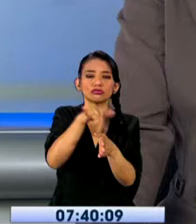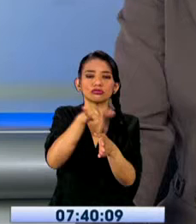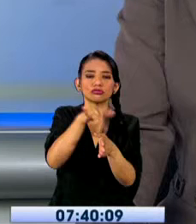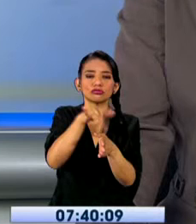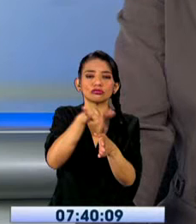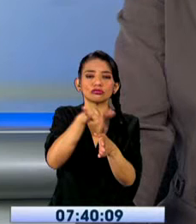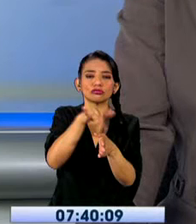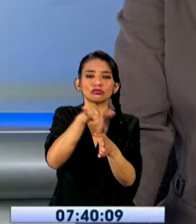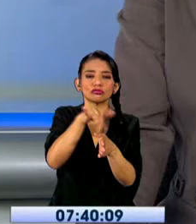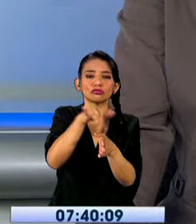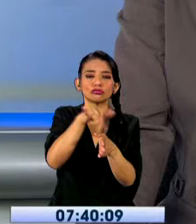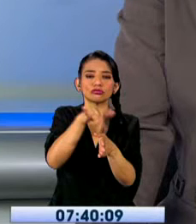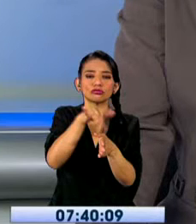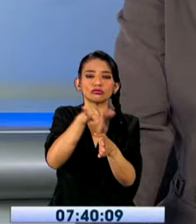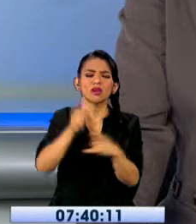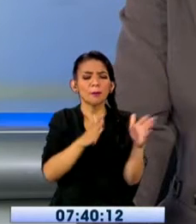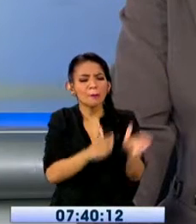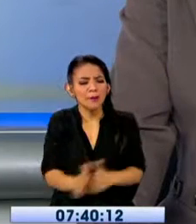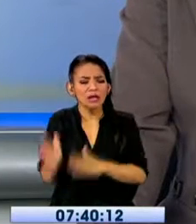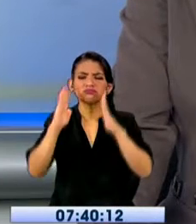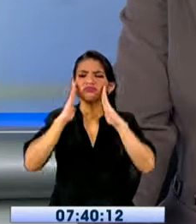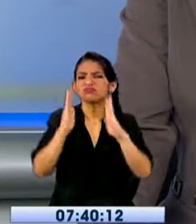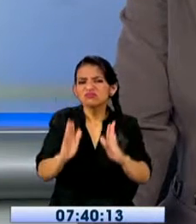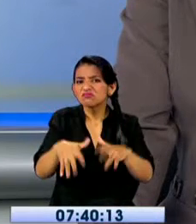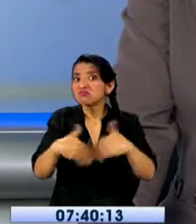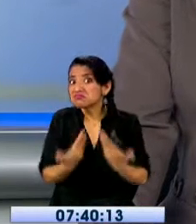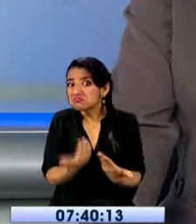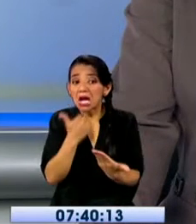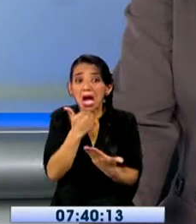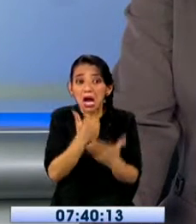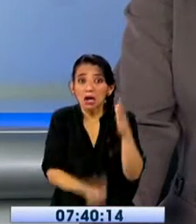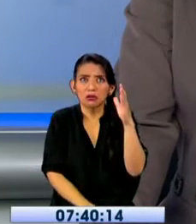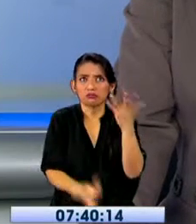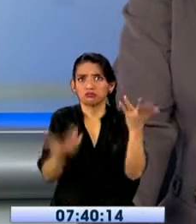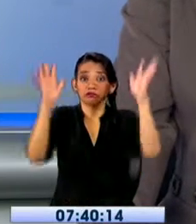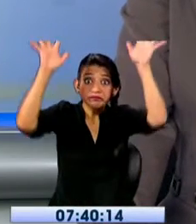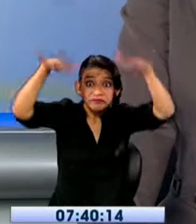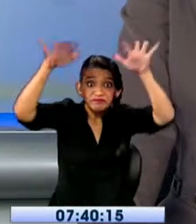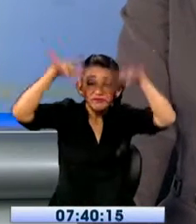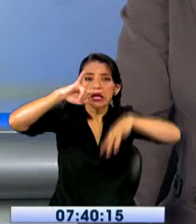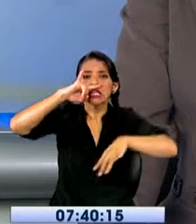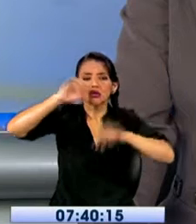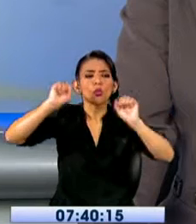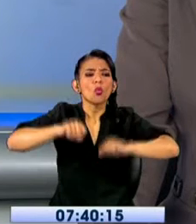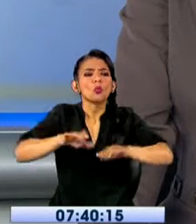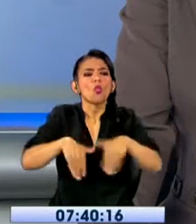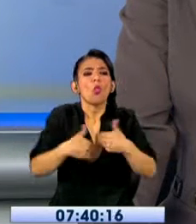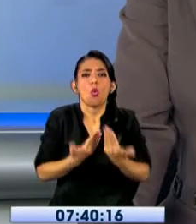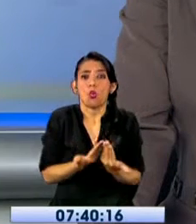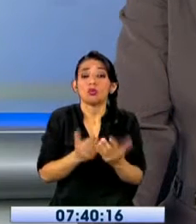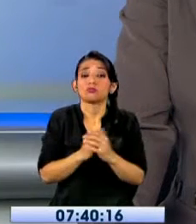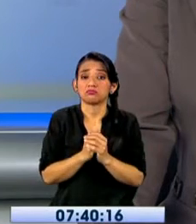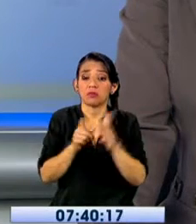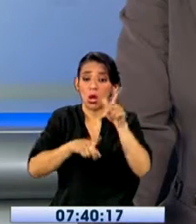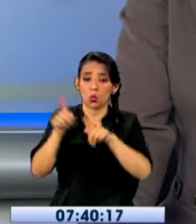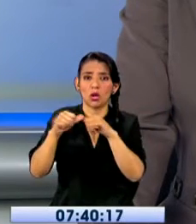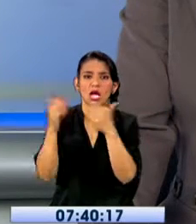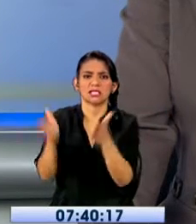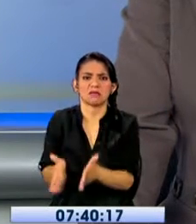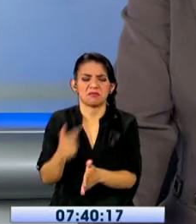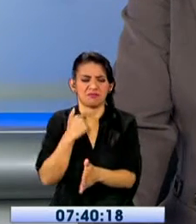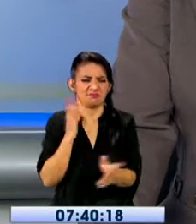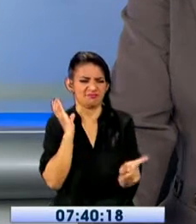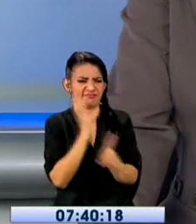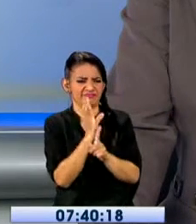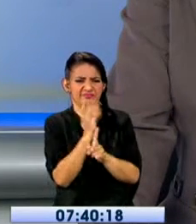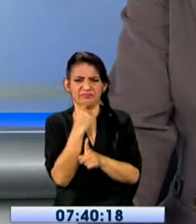para conocer el plan de contingencia que se llevará a cabo en caso de que se dé un fenómeno del Niño. Asambleístas de oposición cuestionan el plan de contingencia porque